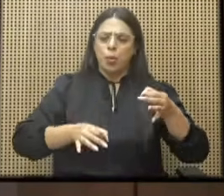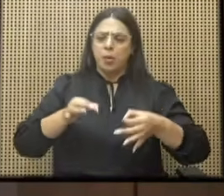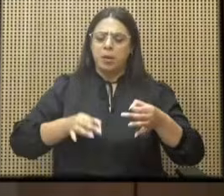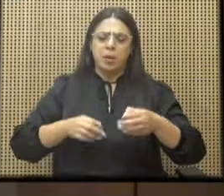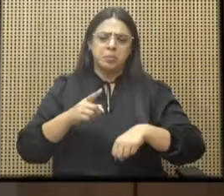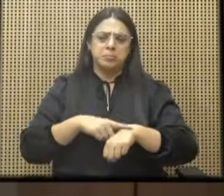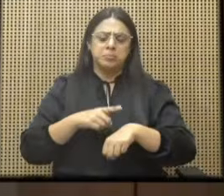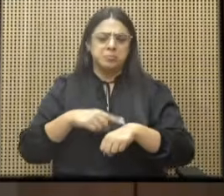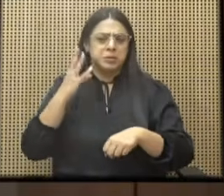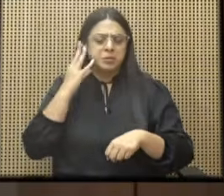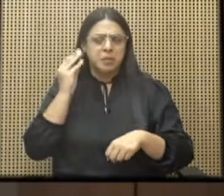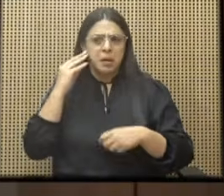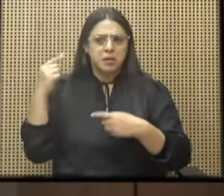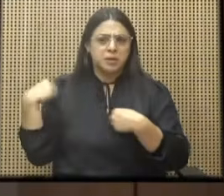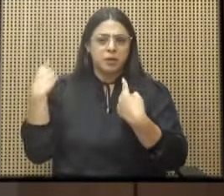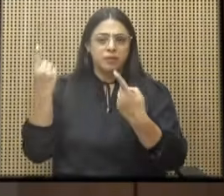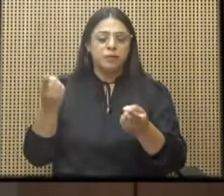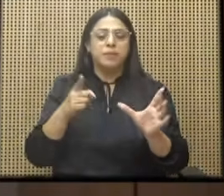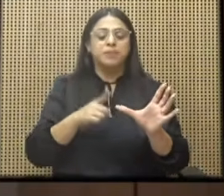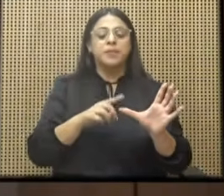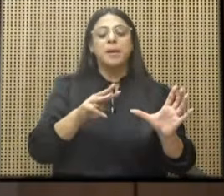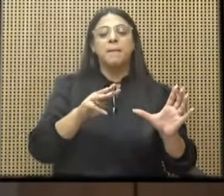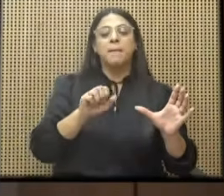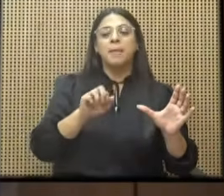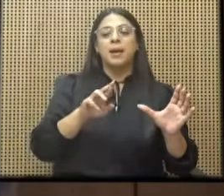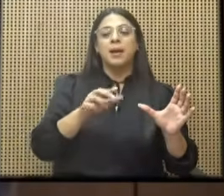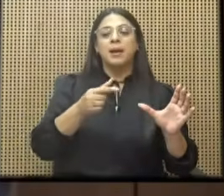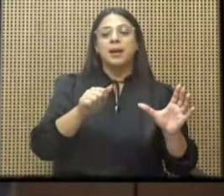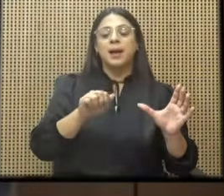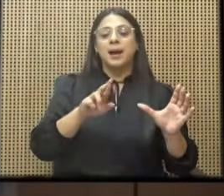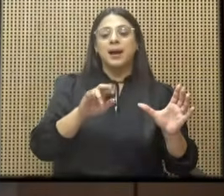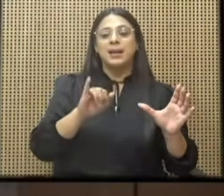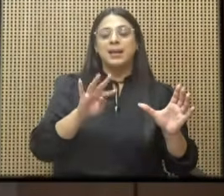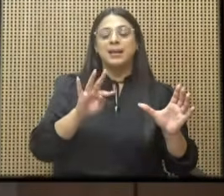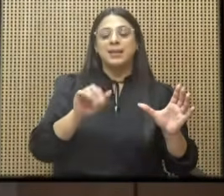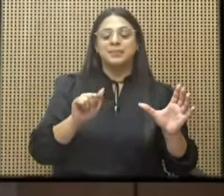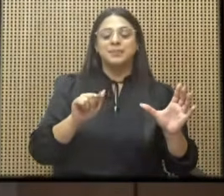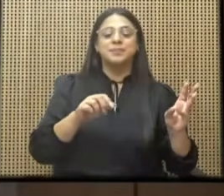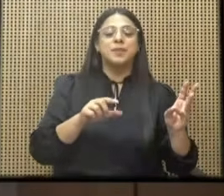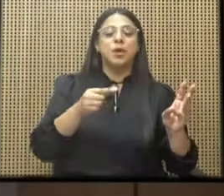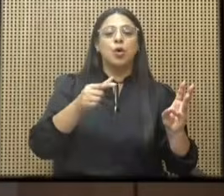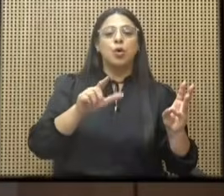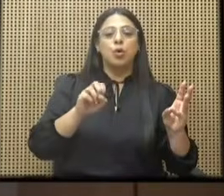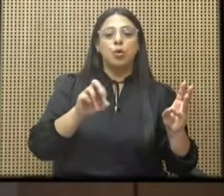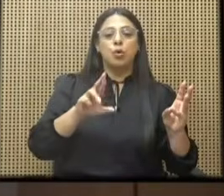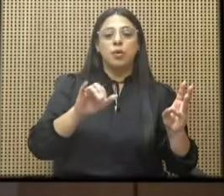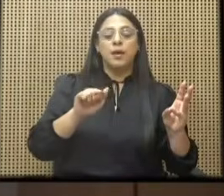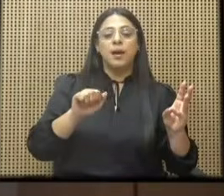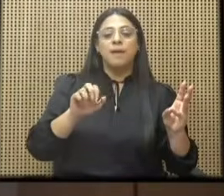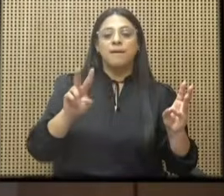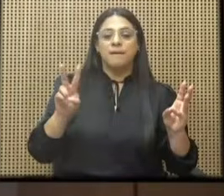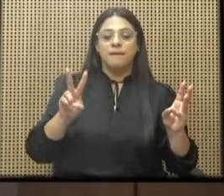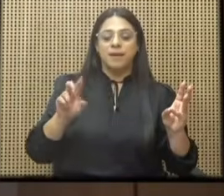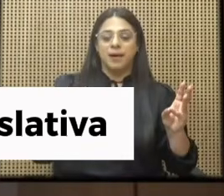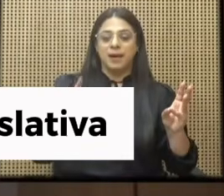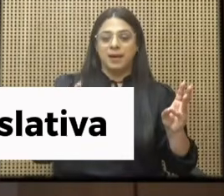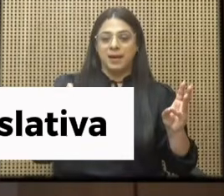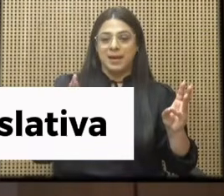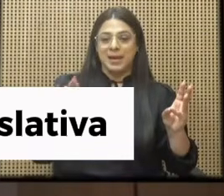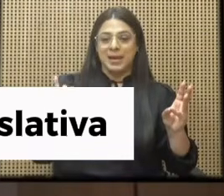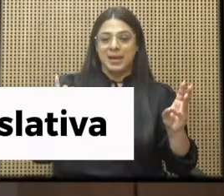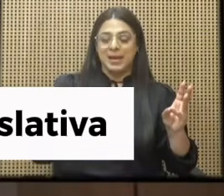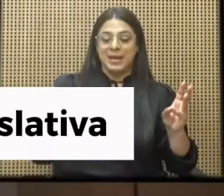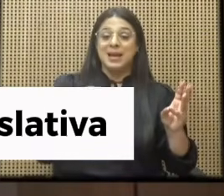Margarita Penón Góngora. Gloria Valerín Rodríguez. Luego fue directora de